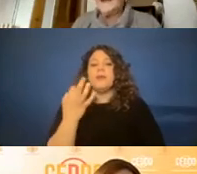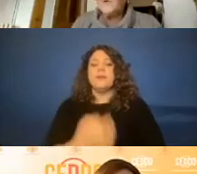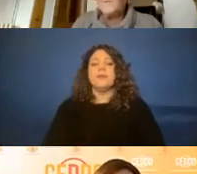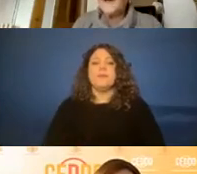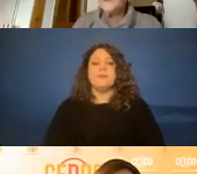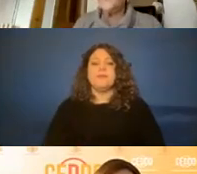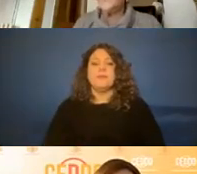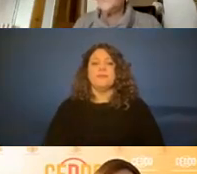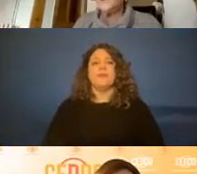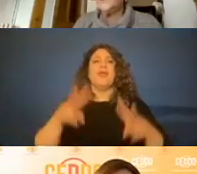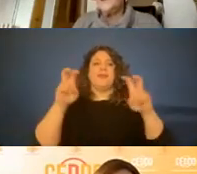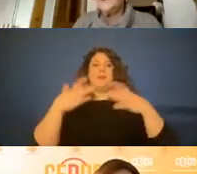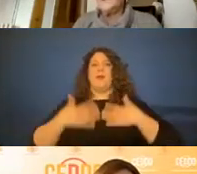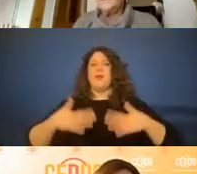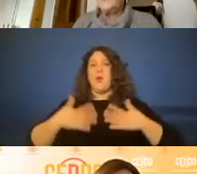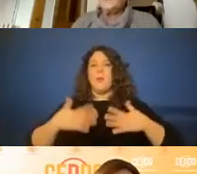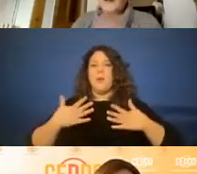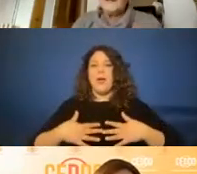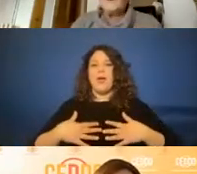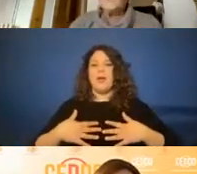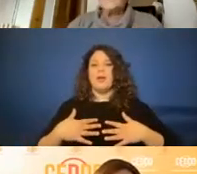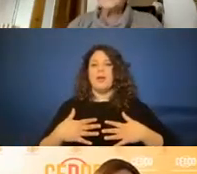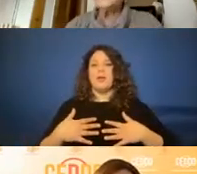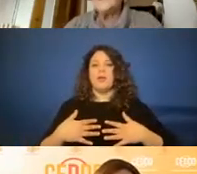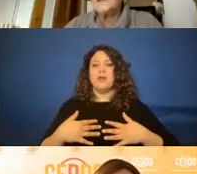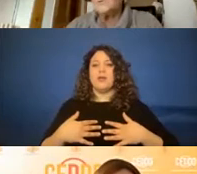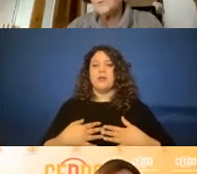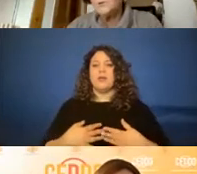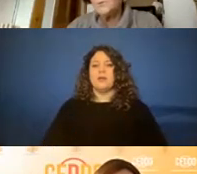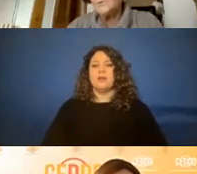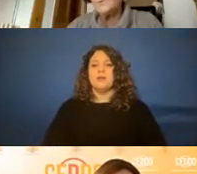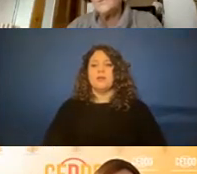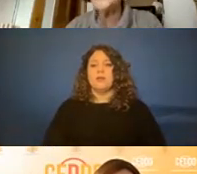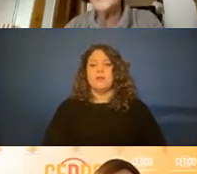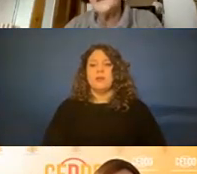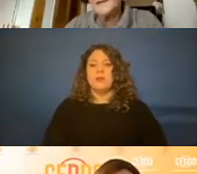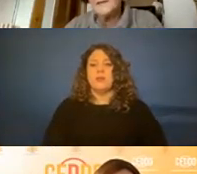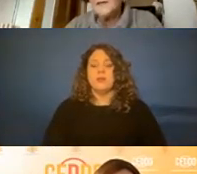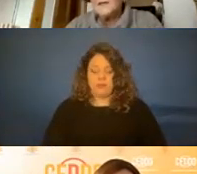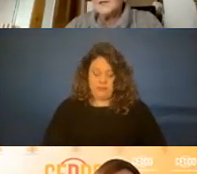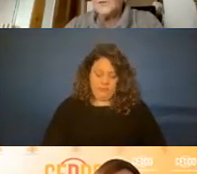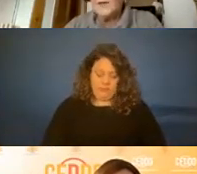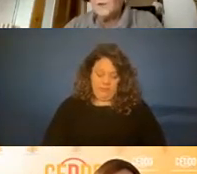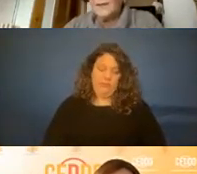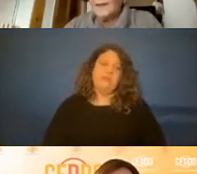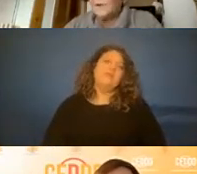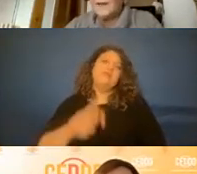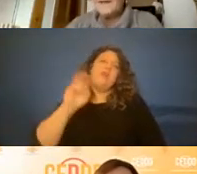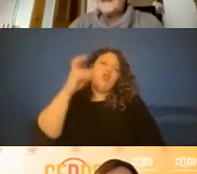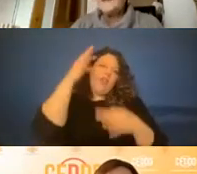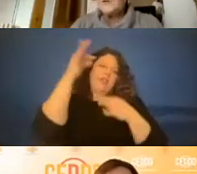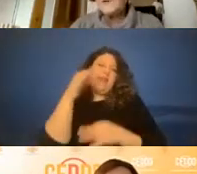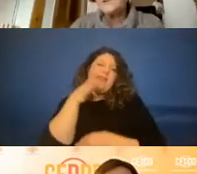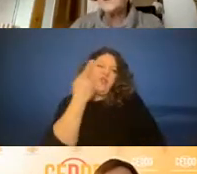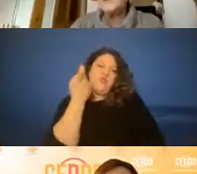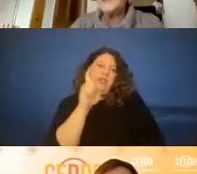la ropa o con, otras que son muy de detalle que no voy a nombrar ahora.